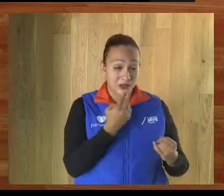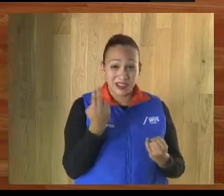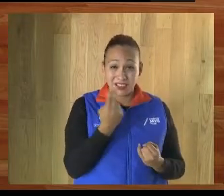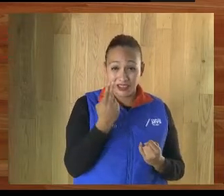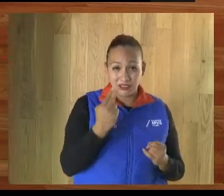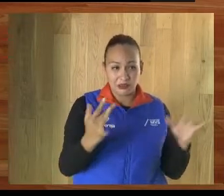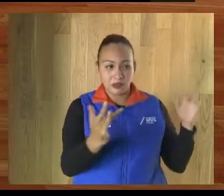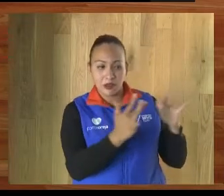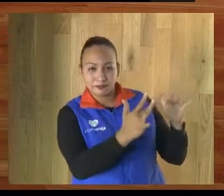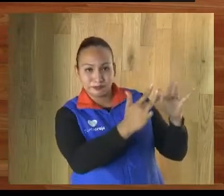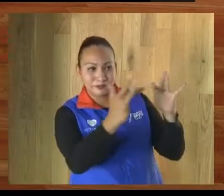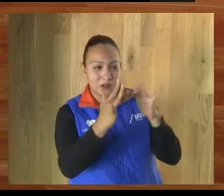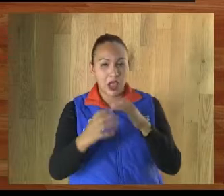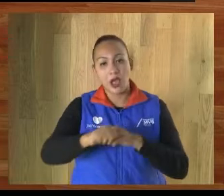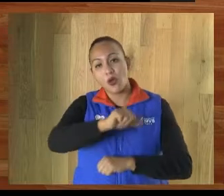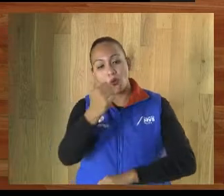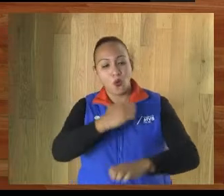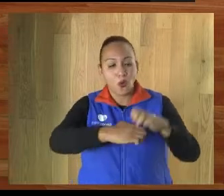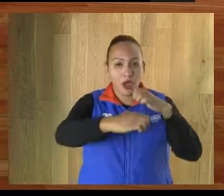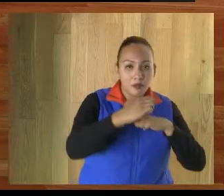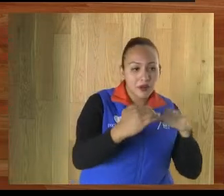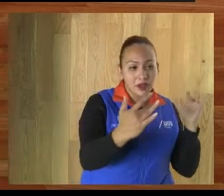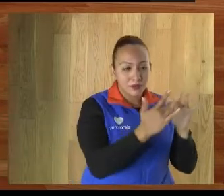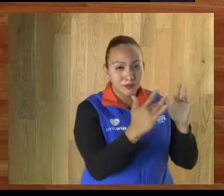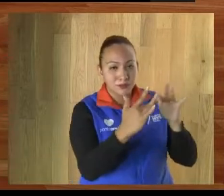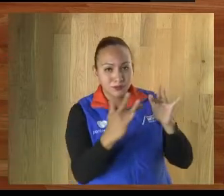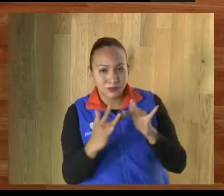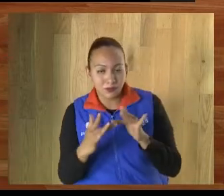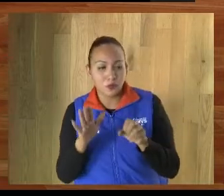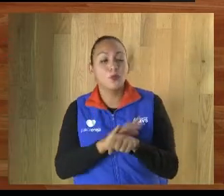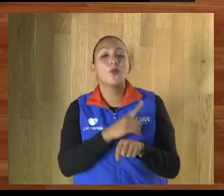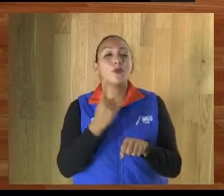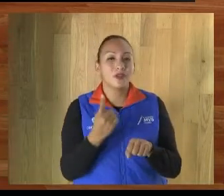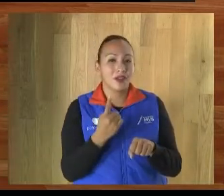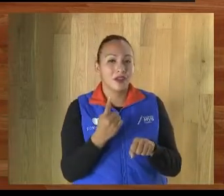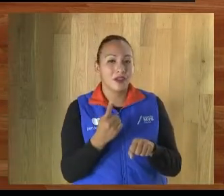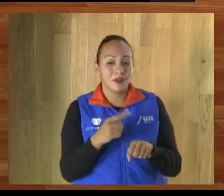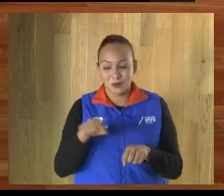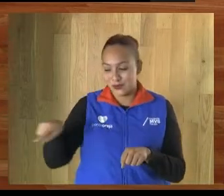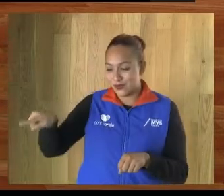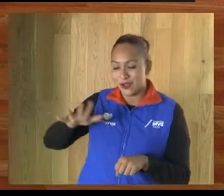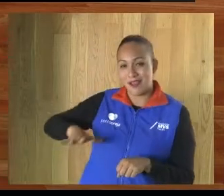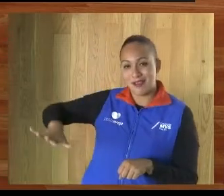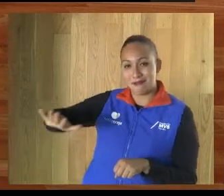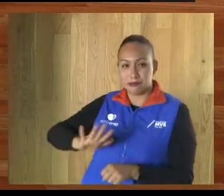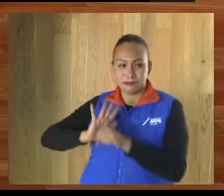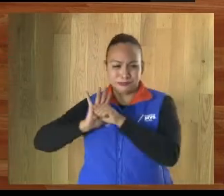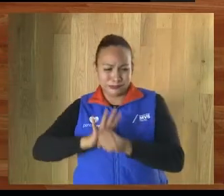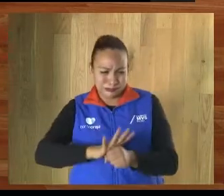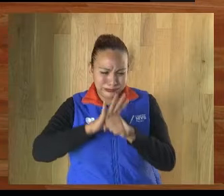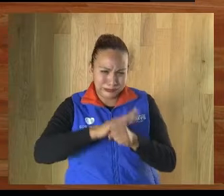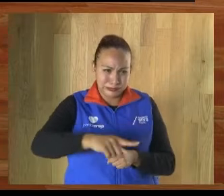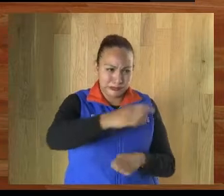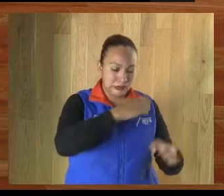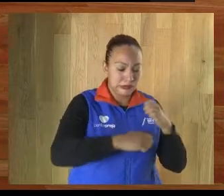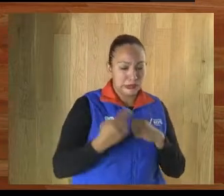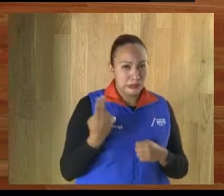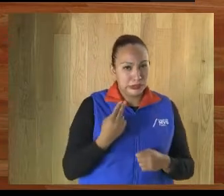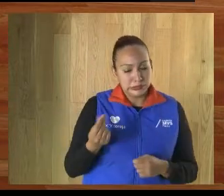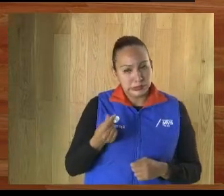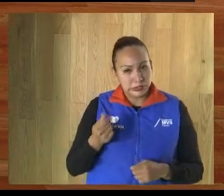o los propietarios desean. ¿Por qué? Pues porque la presión es muy grande y se depende de este